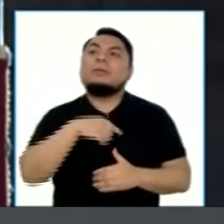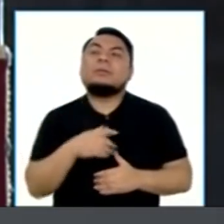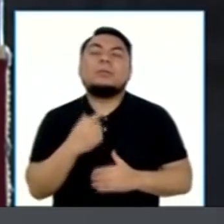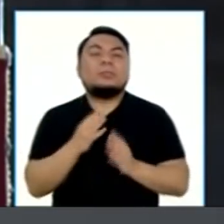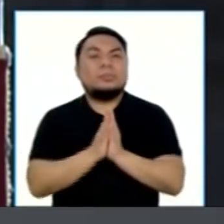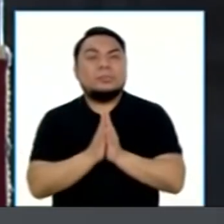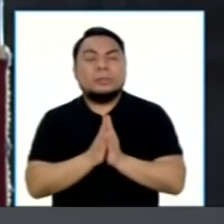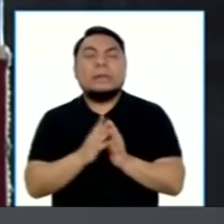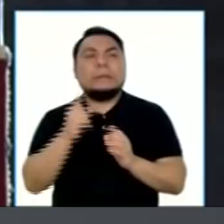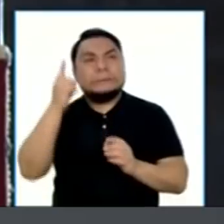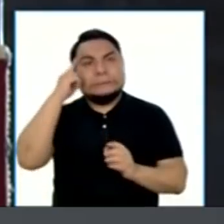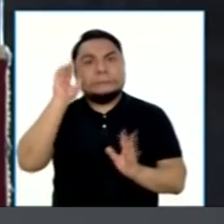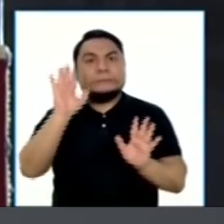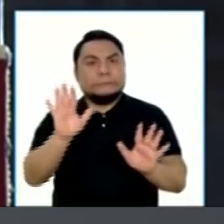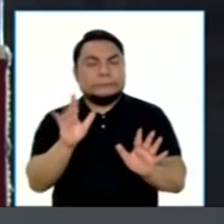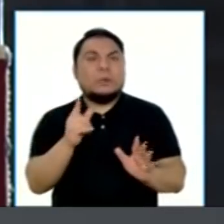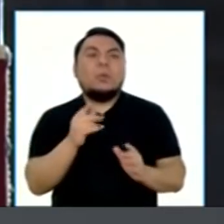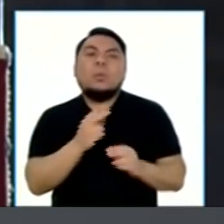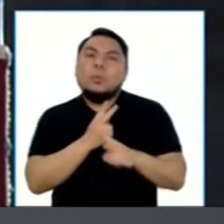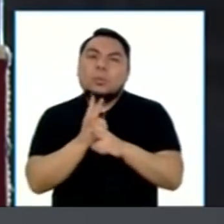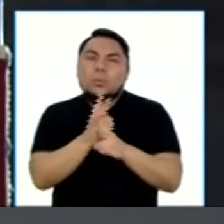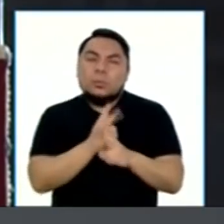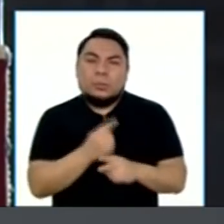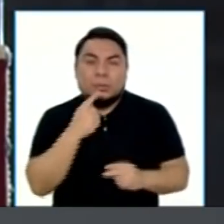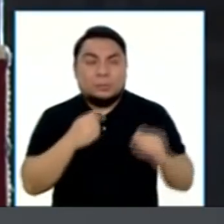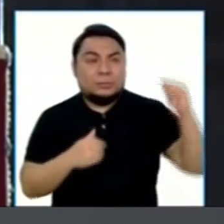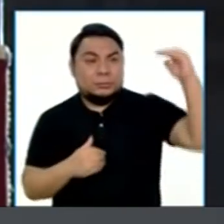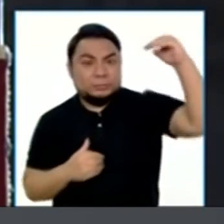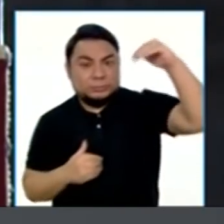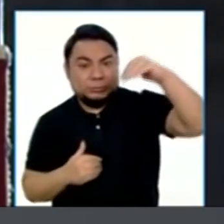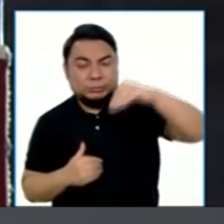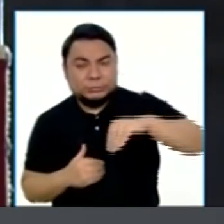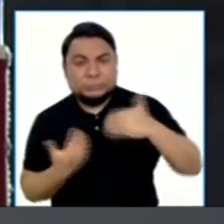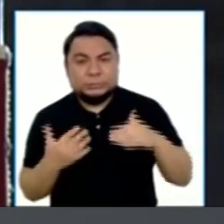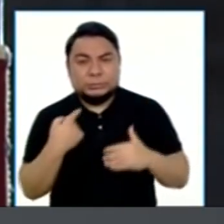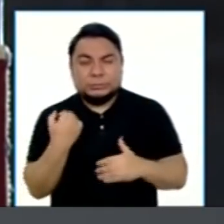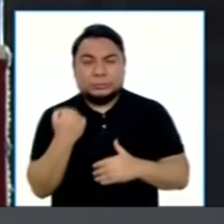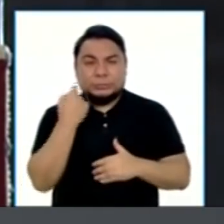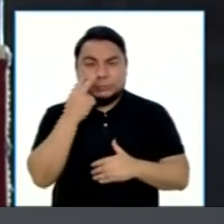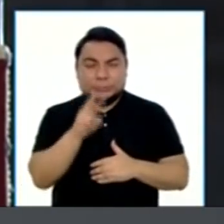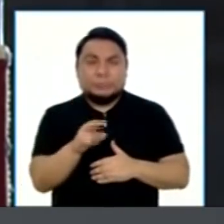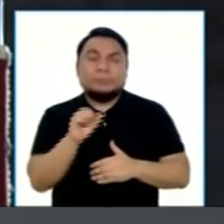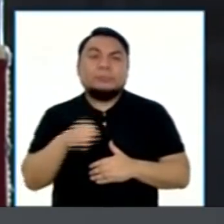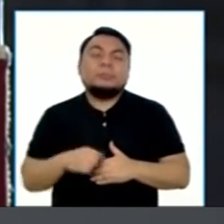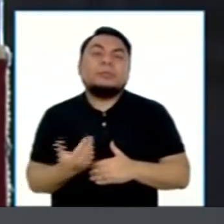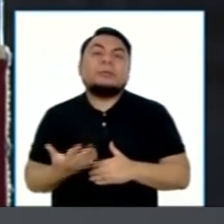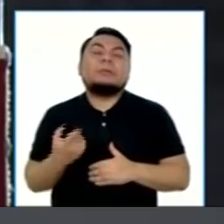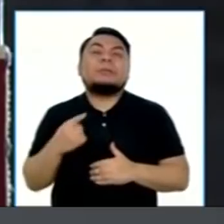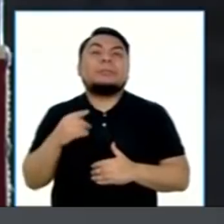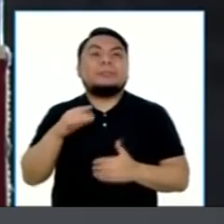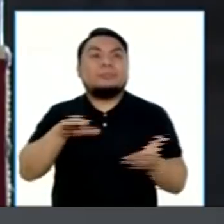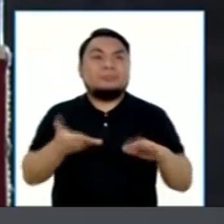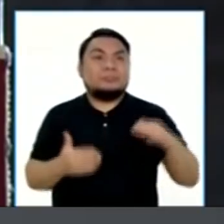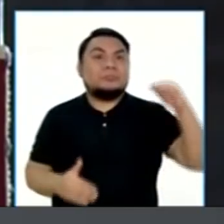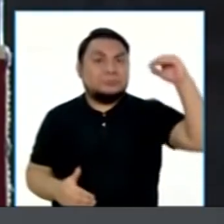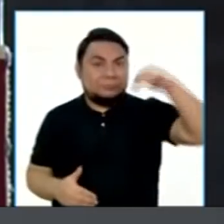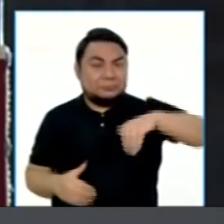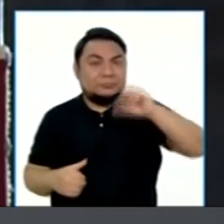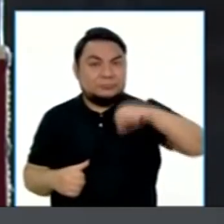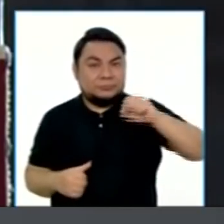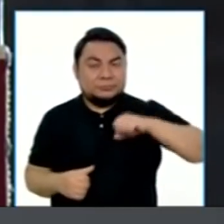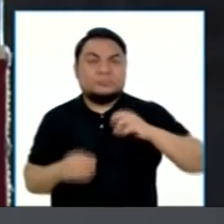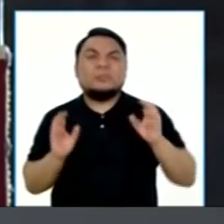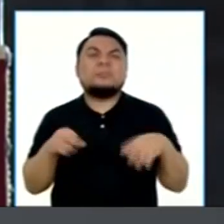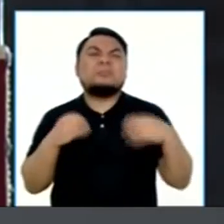cautelosos y que si bien las cifras del SINADEF pueden ser las más duras que estamos observando y por consiguiente, al ver que